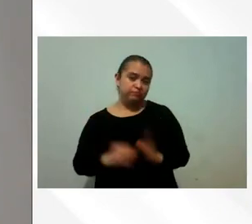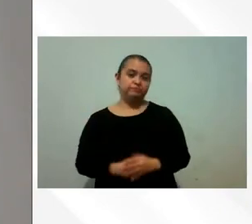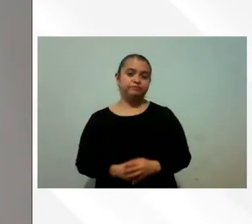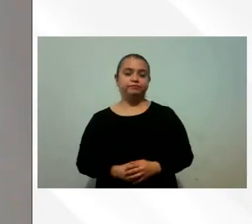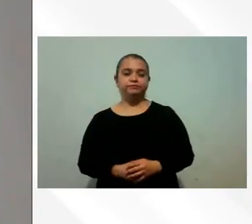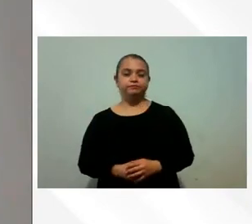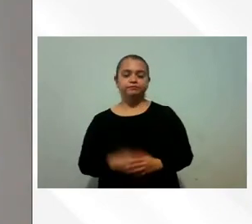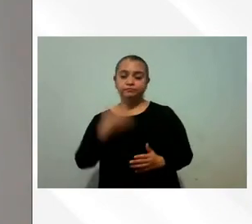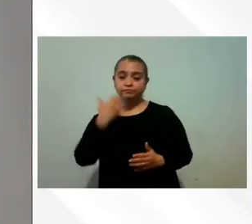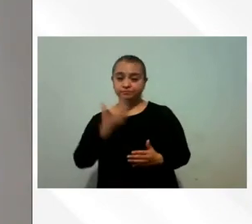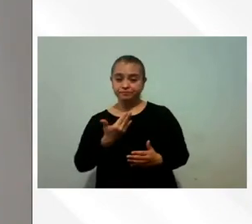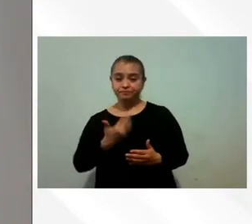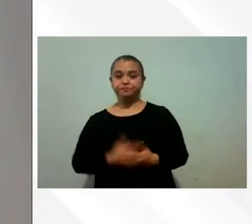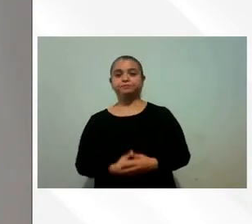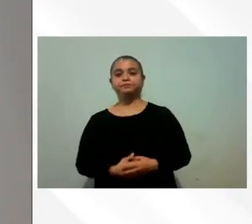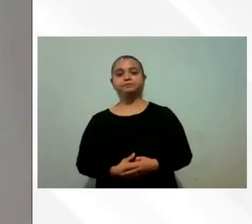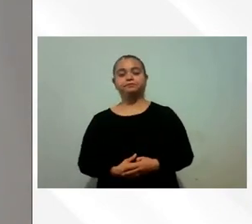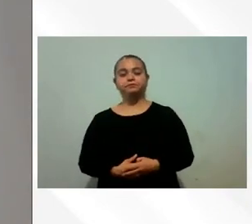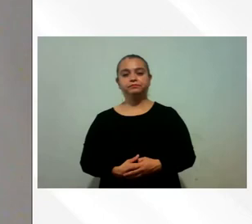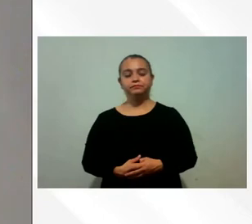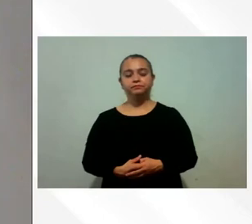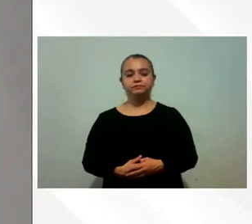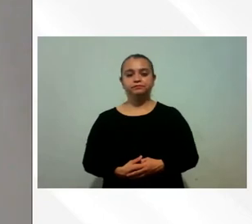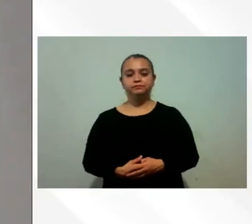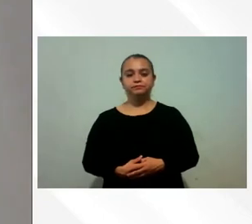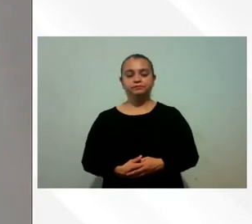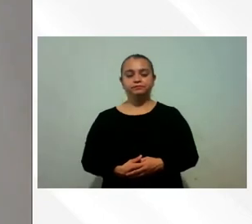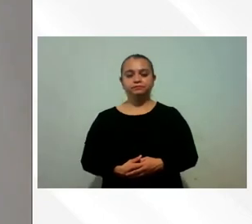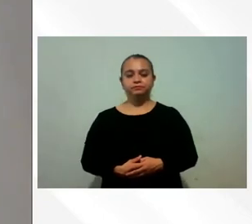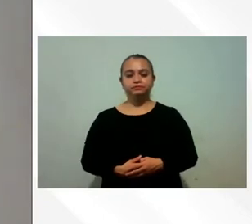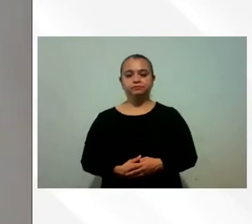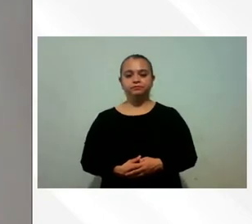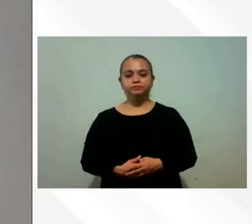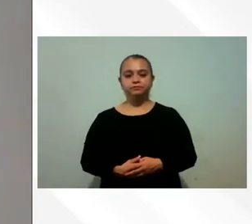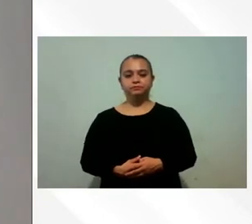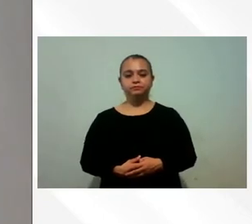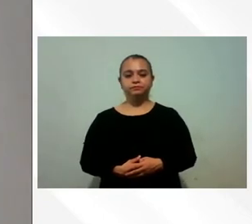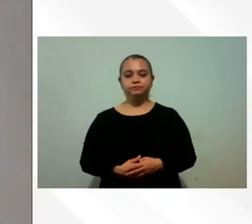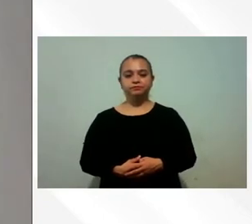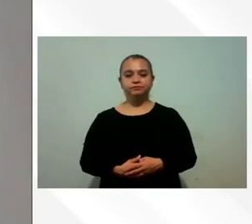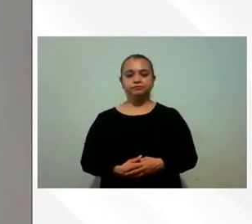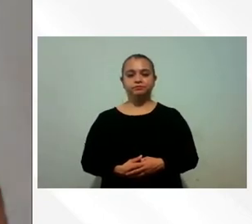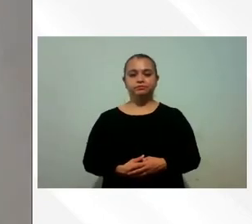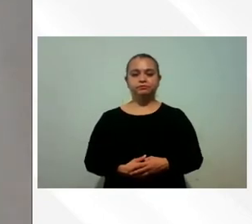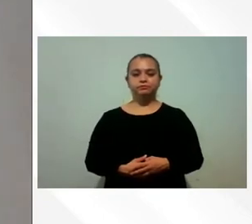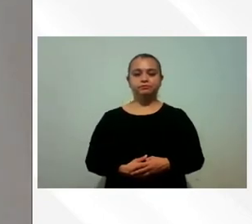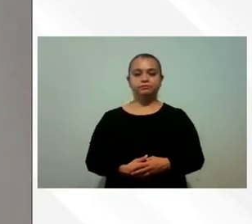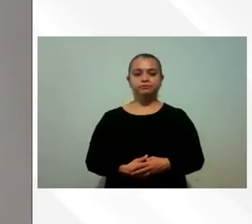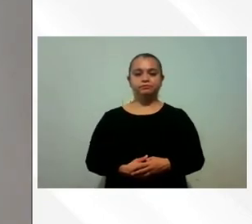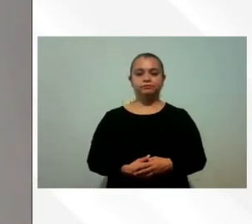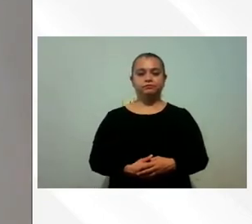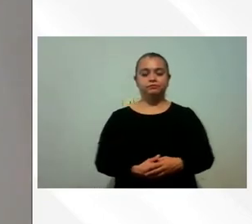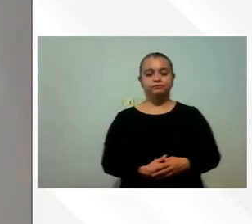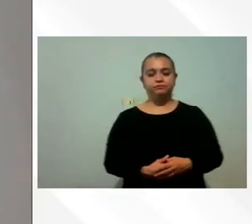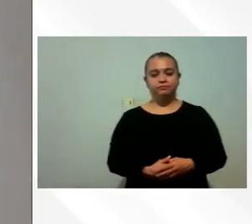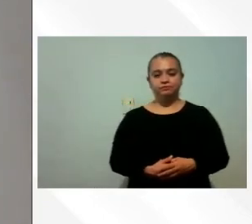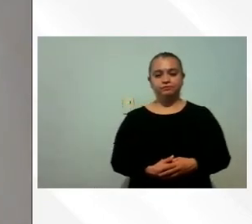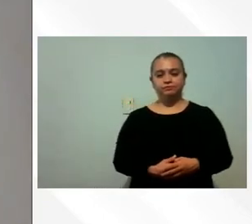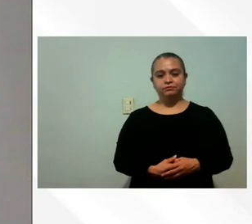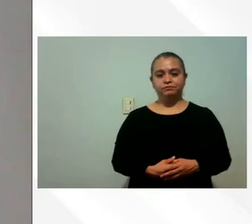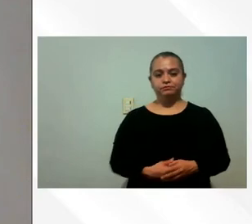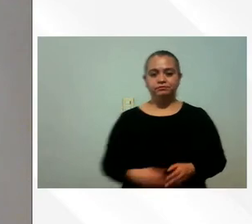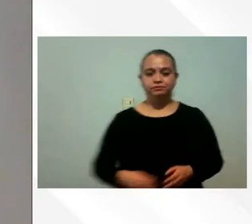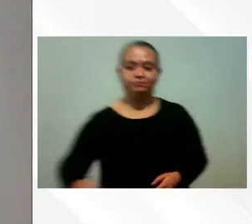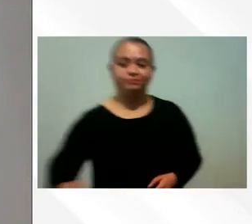Muy bien, y ahora voy a invitarles un poco cómo es que el vínculo afectivo nos ayuda a construir también